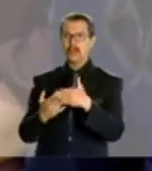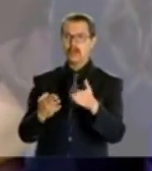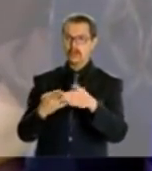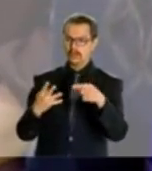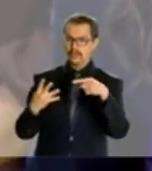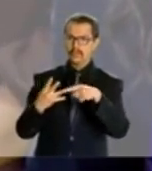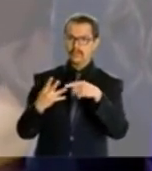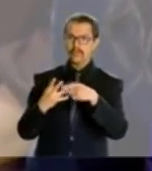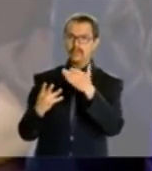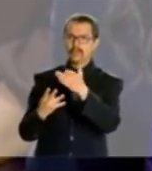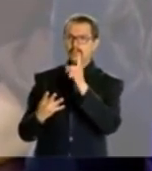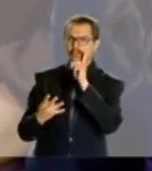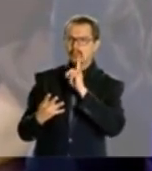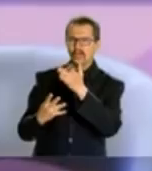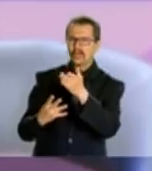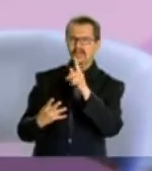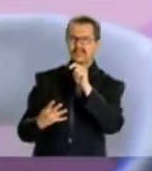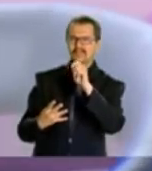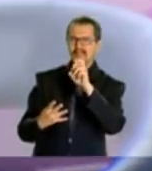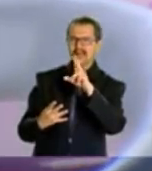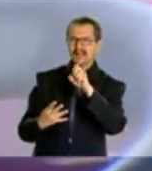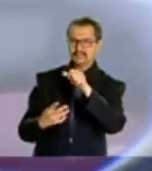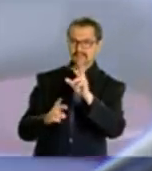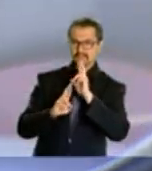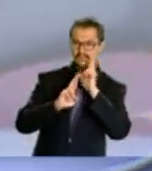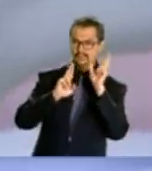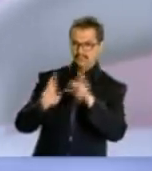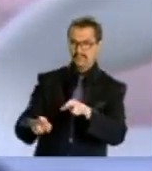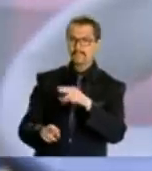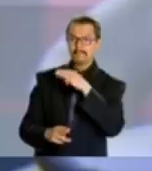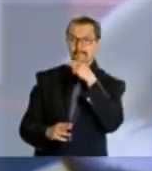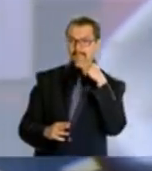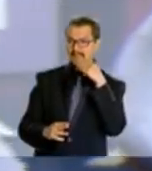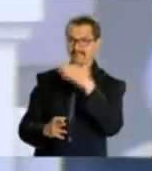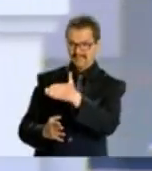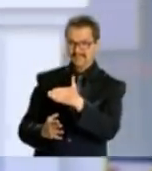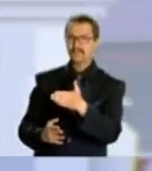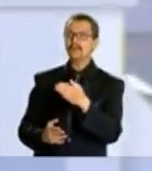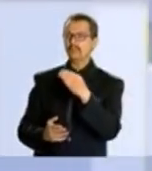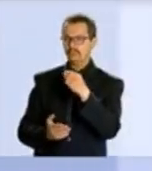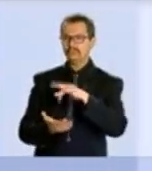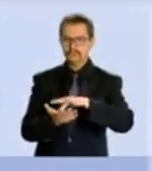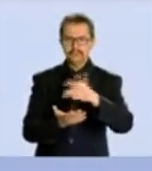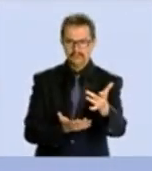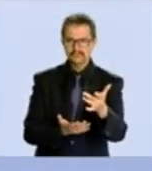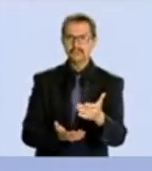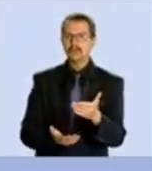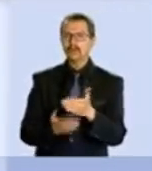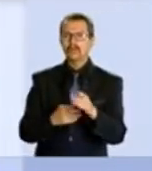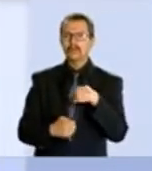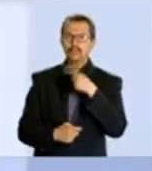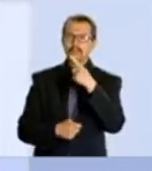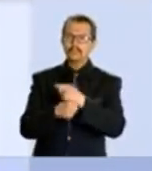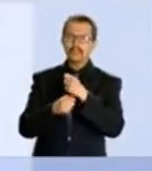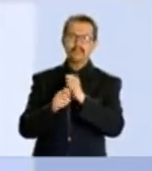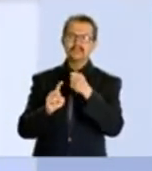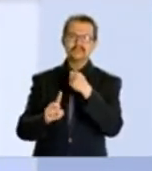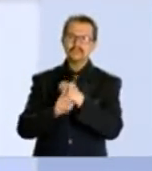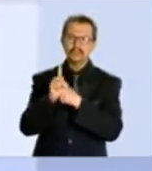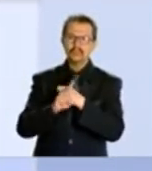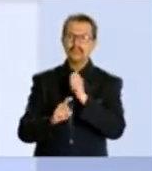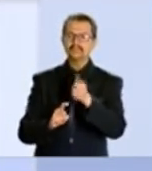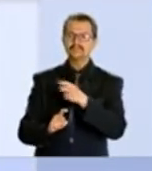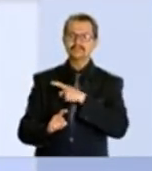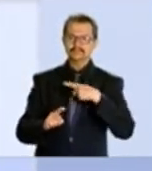pero teresa muchas gracias deje de platicarles parte del problema y cómo tenemos que enfrentarlo parte el problema tiene que ver con armas